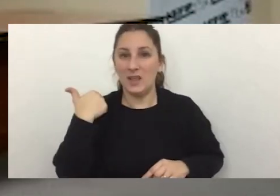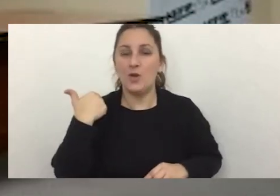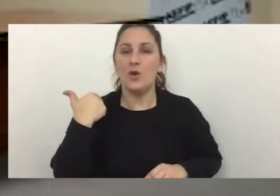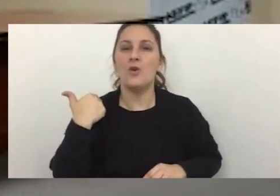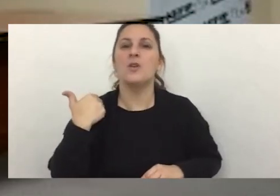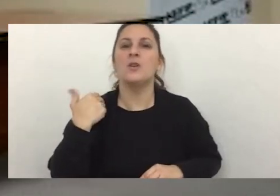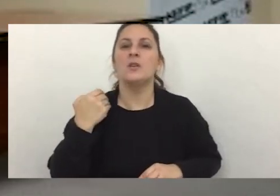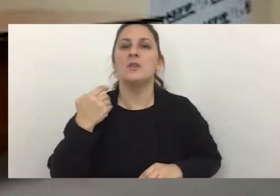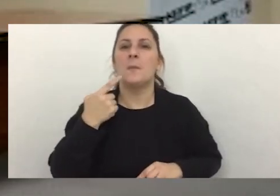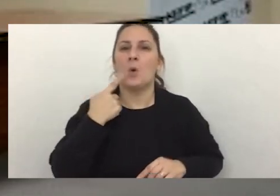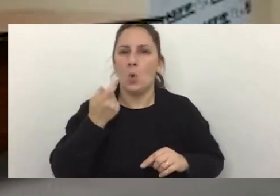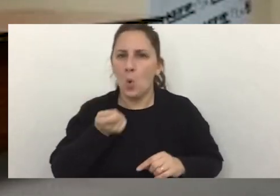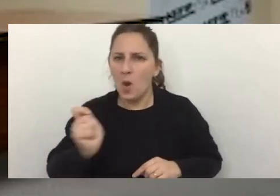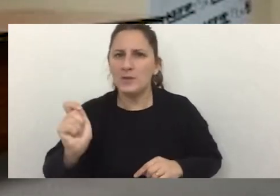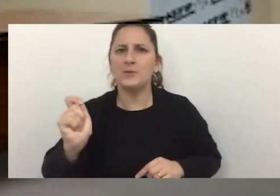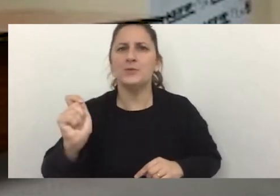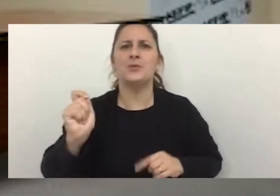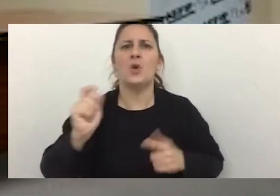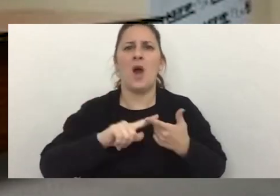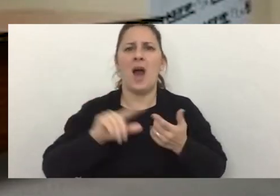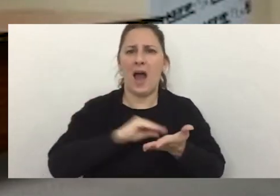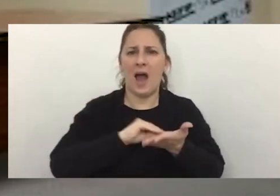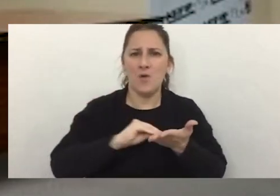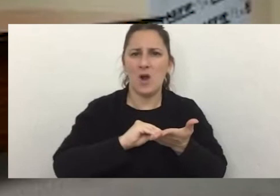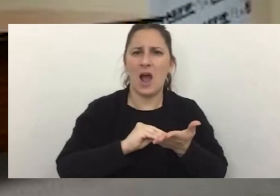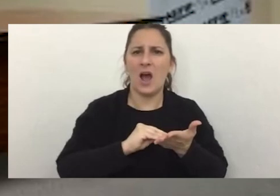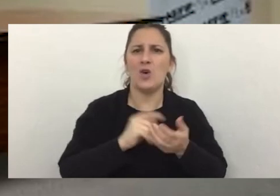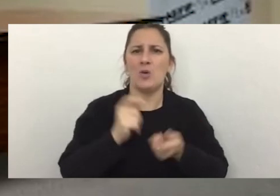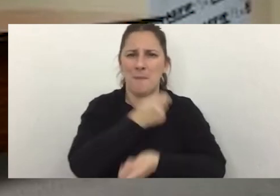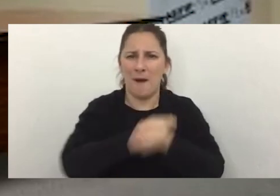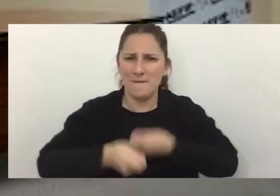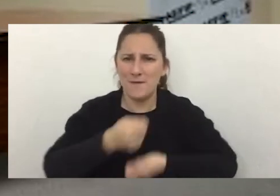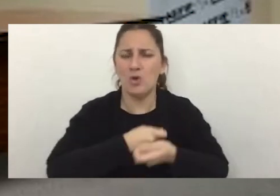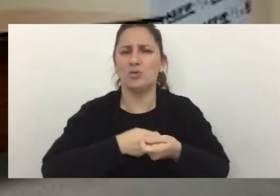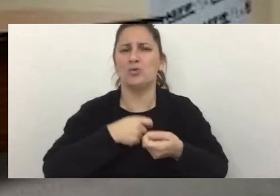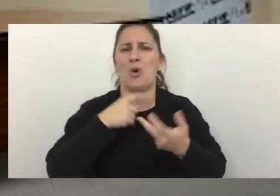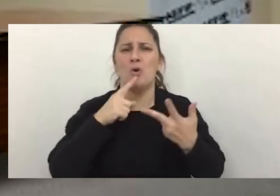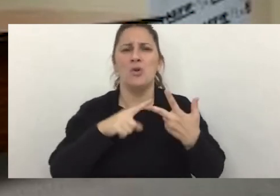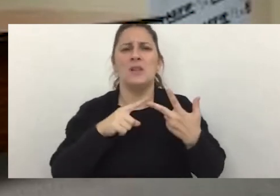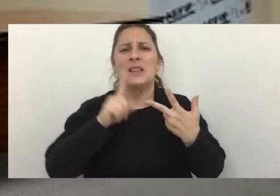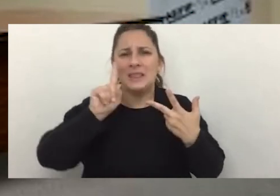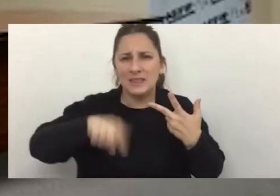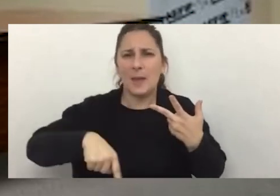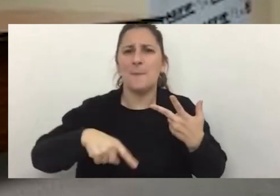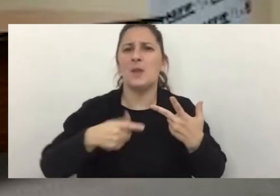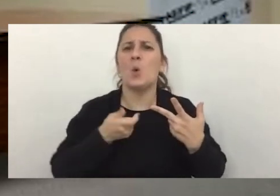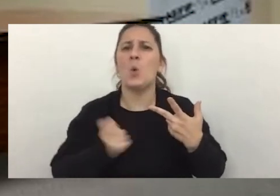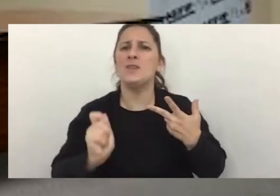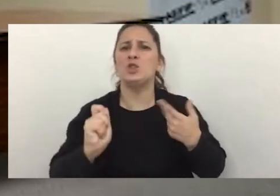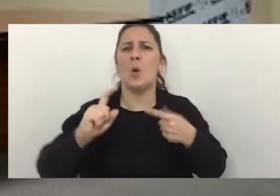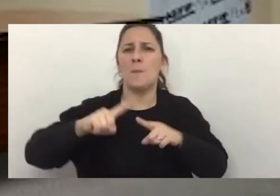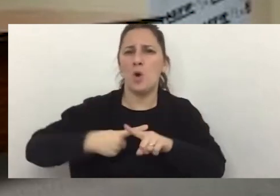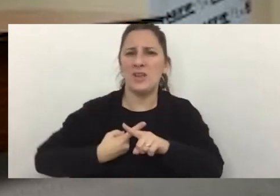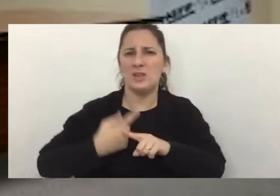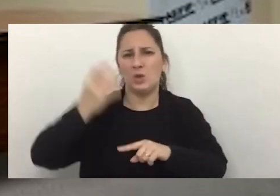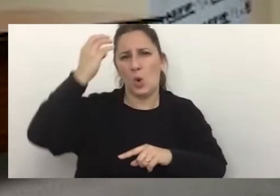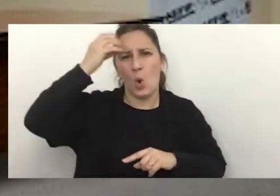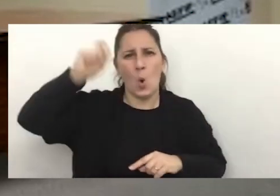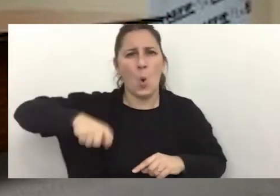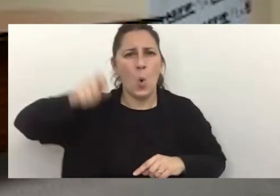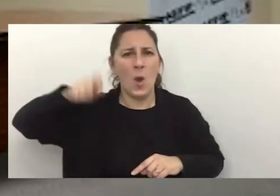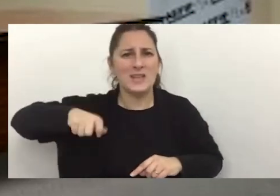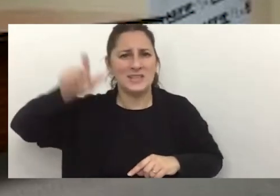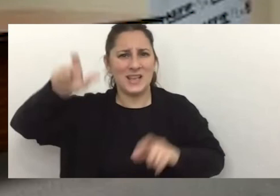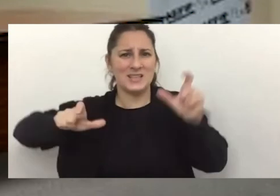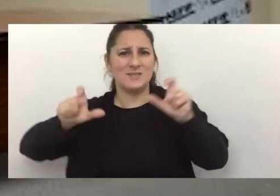del juicio, que los abogados laboralistas son mafiosos, que además le hagan juicio político a jueces